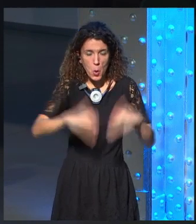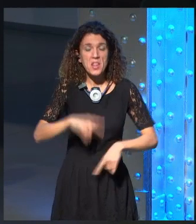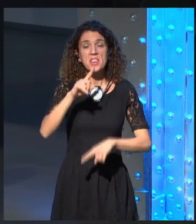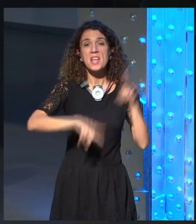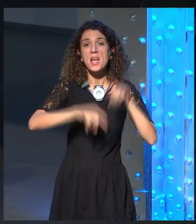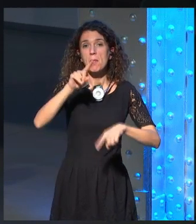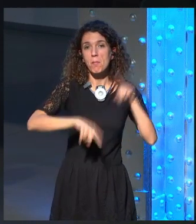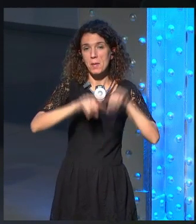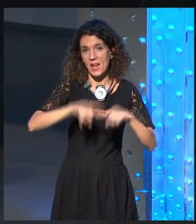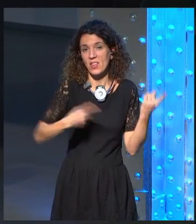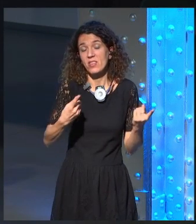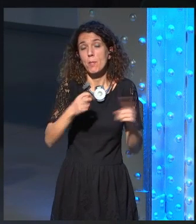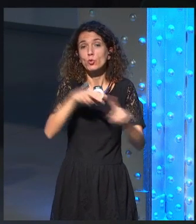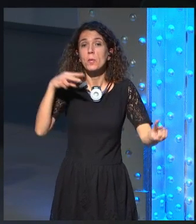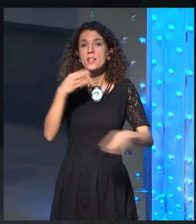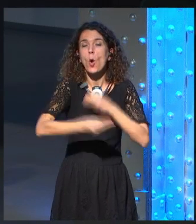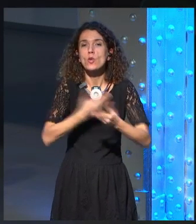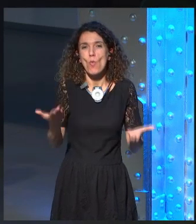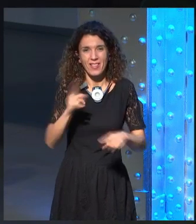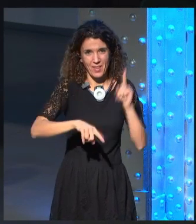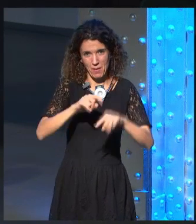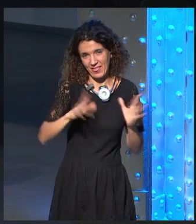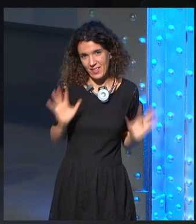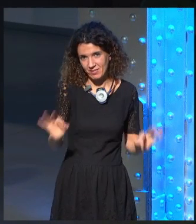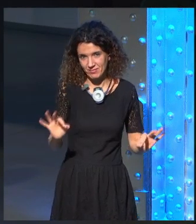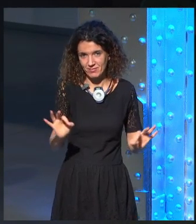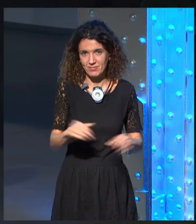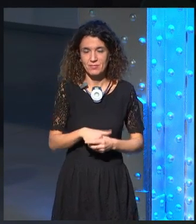depende del marco de referencia, digamos, que utilicemos.